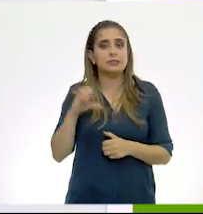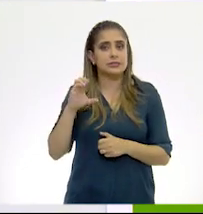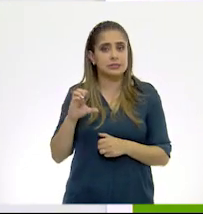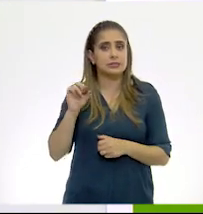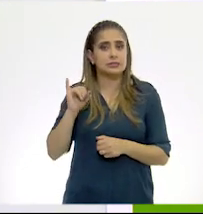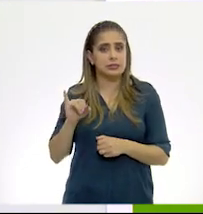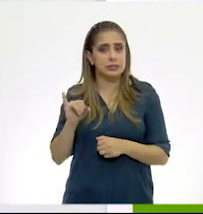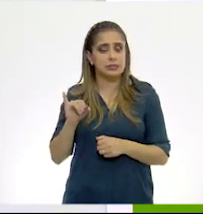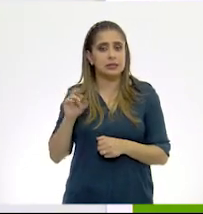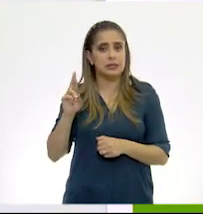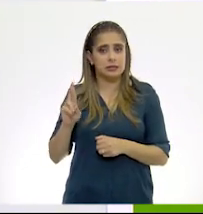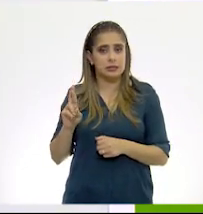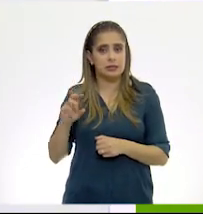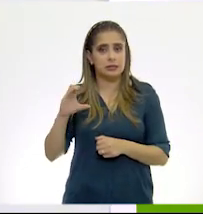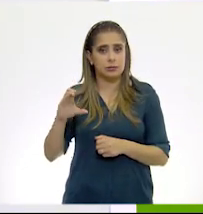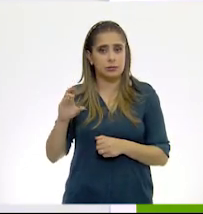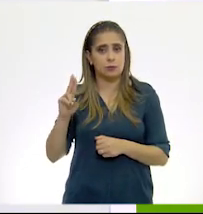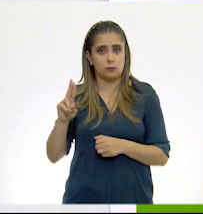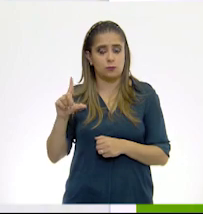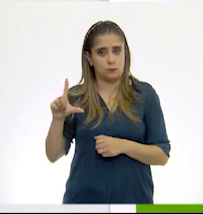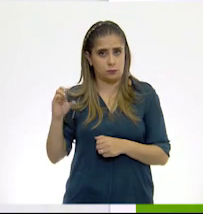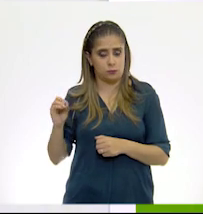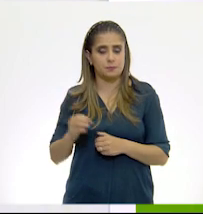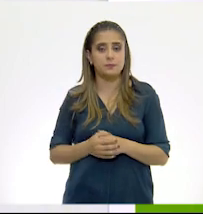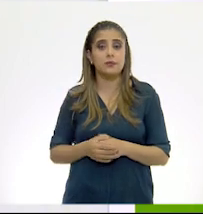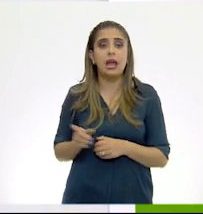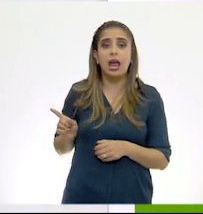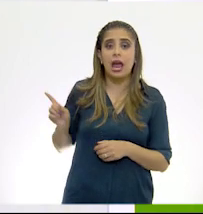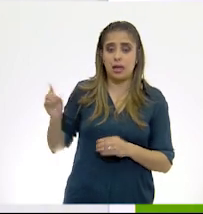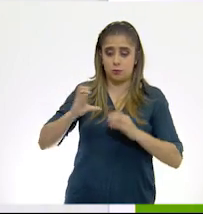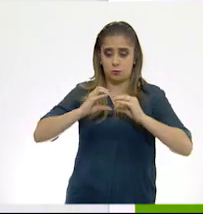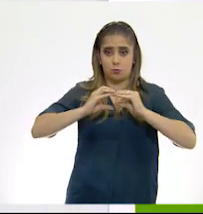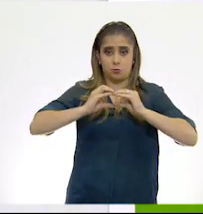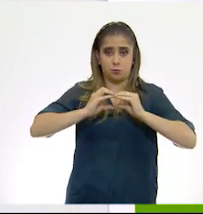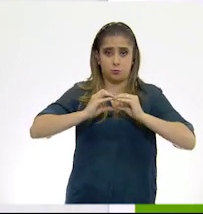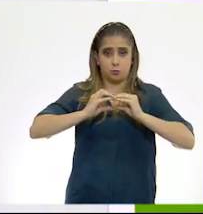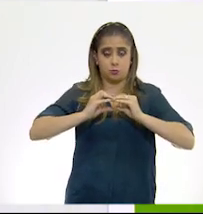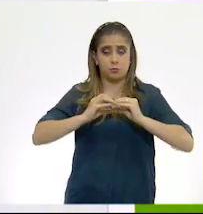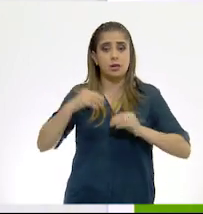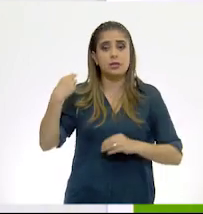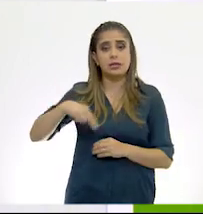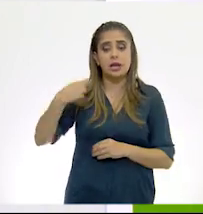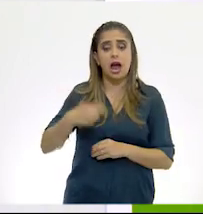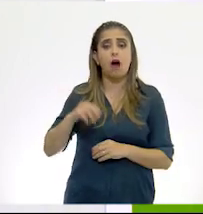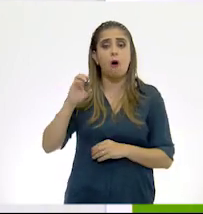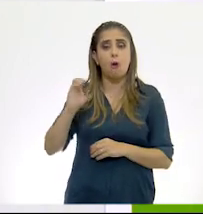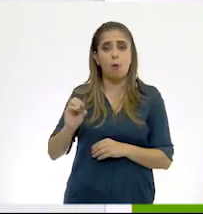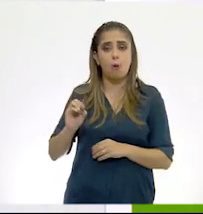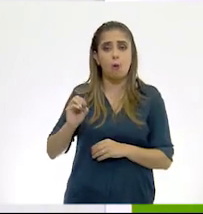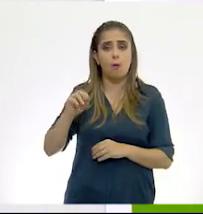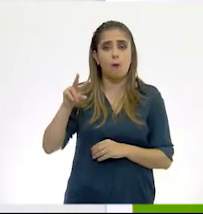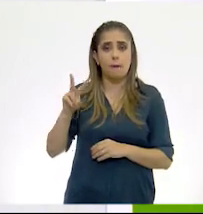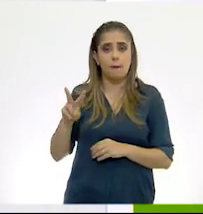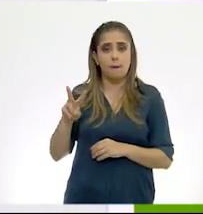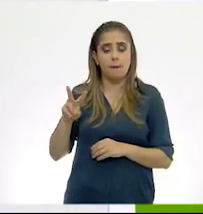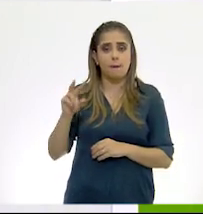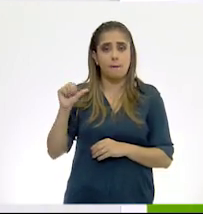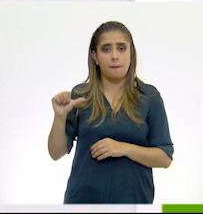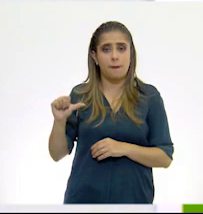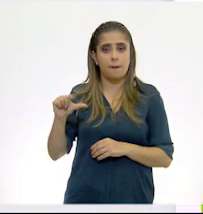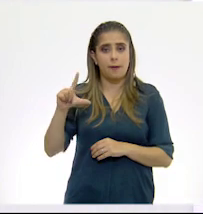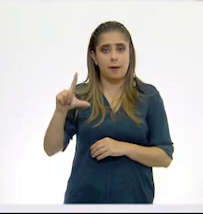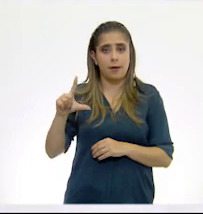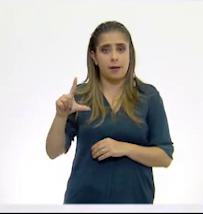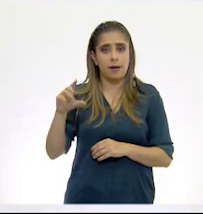círculo. Círculo. Y este se llama óvalo. Óvalo. Ah, muy bien. Y como